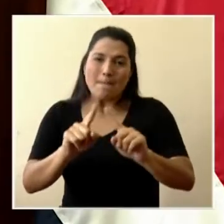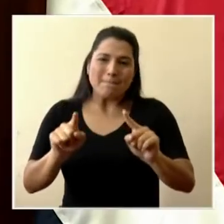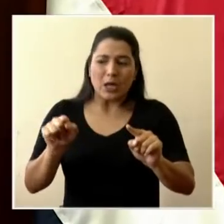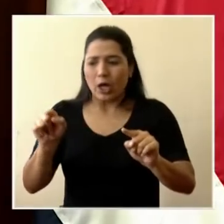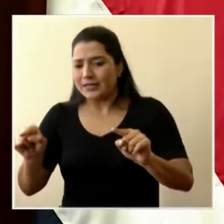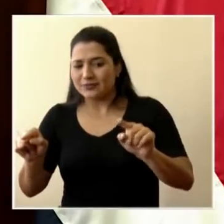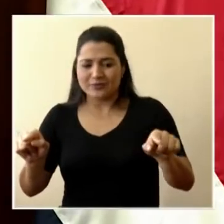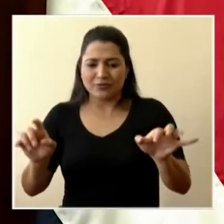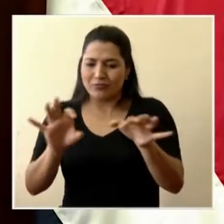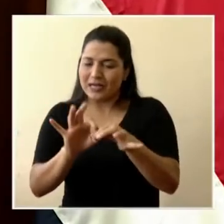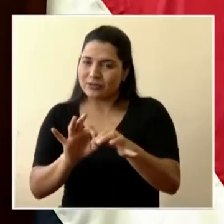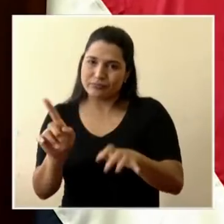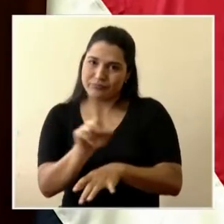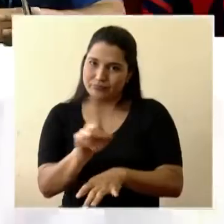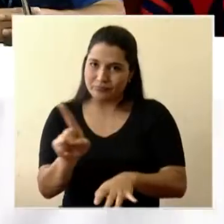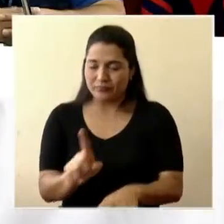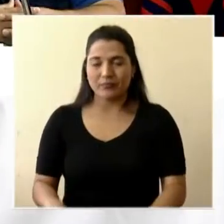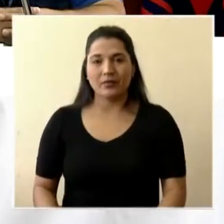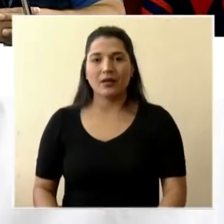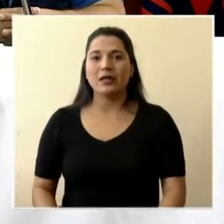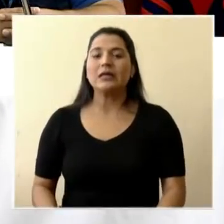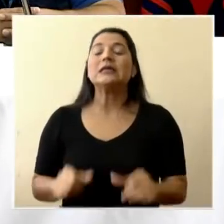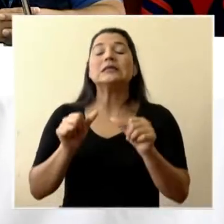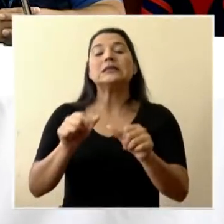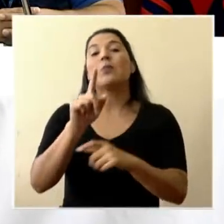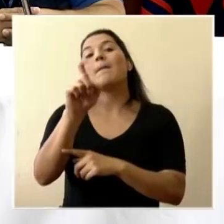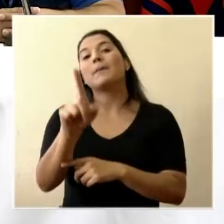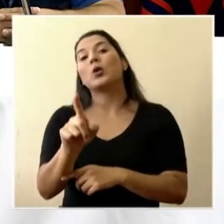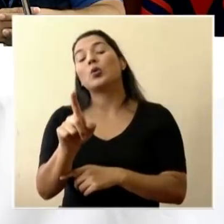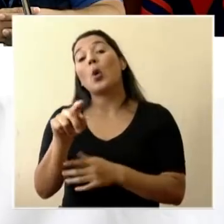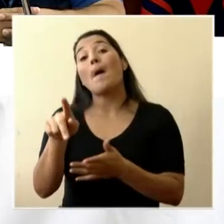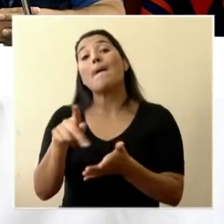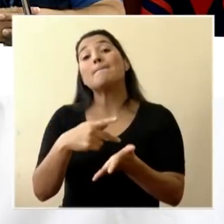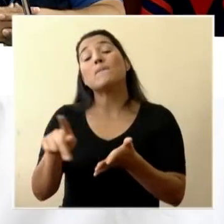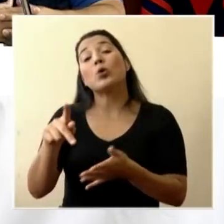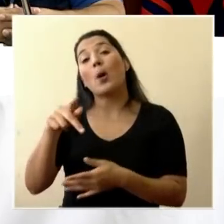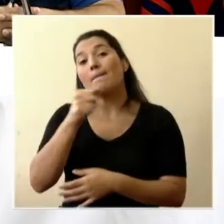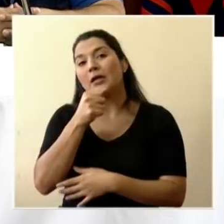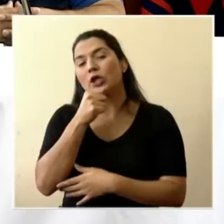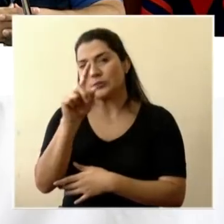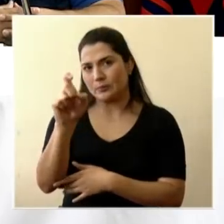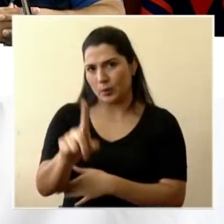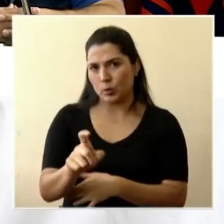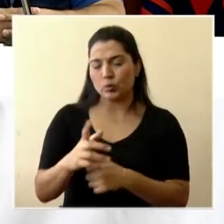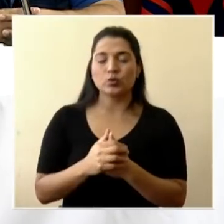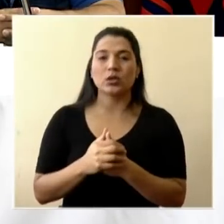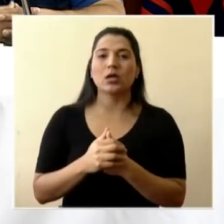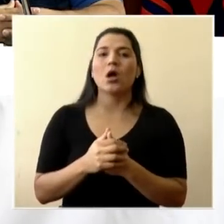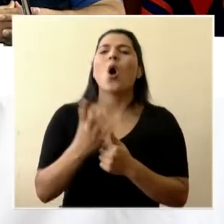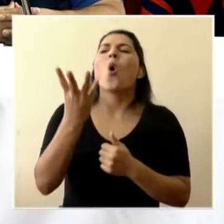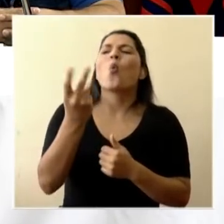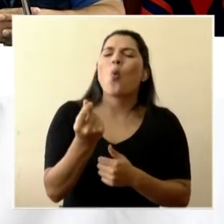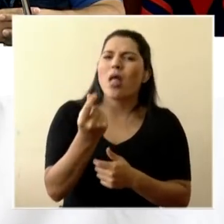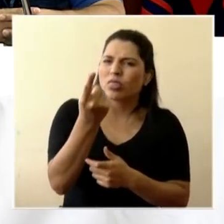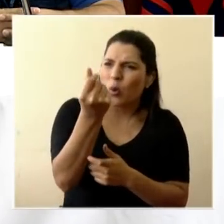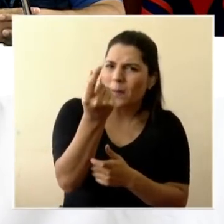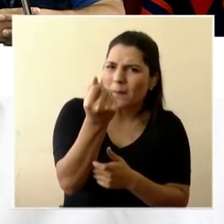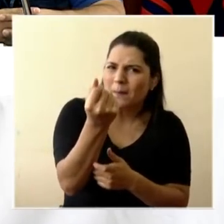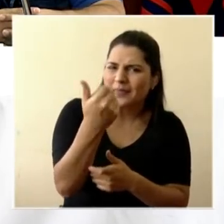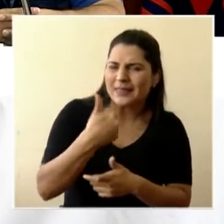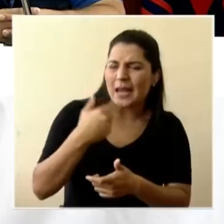otra. Continuamos con las consultas. Puro Periodismo nos pregunta, doctor Ruiz, ¿cuál es el monto total para compras de urgencia y en qué